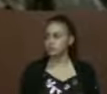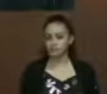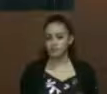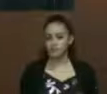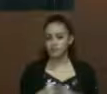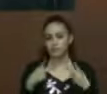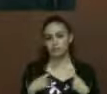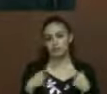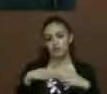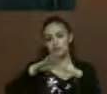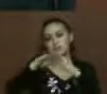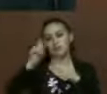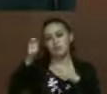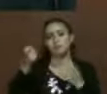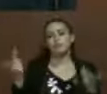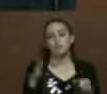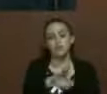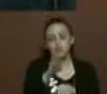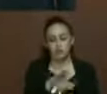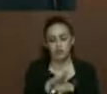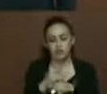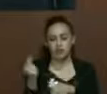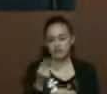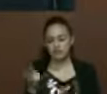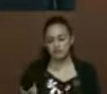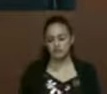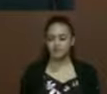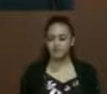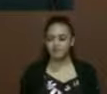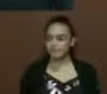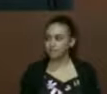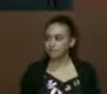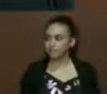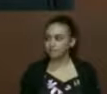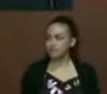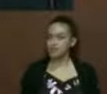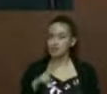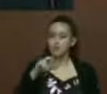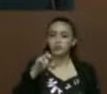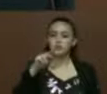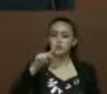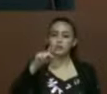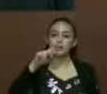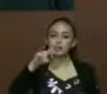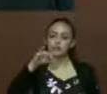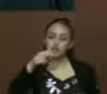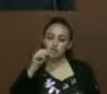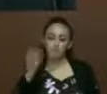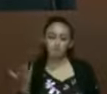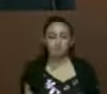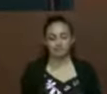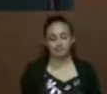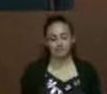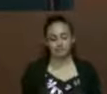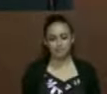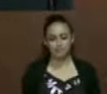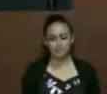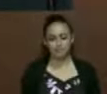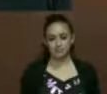la migración, de las remesas. Acá mi hermana Urapicho, y Urapicho.